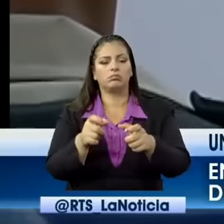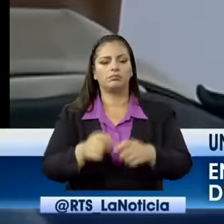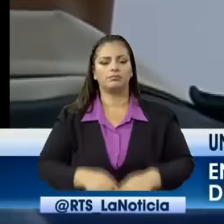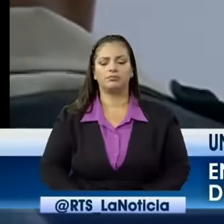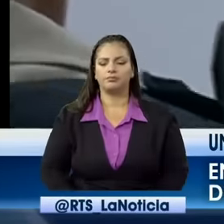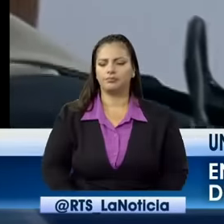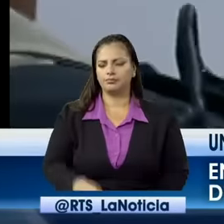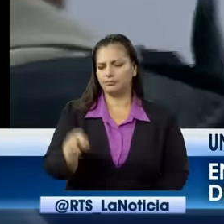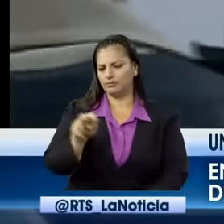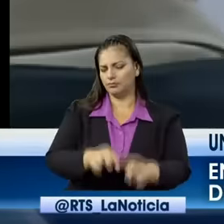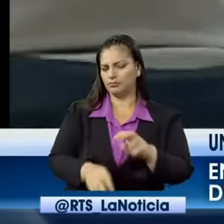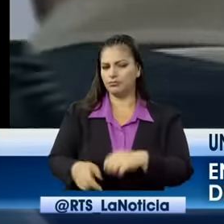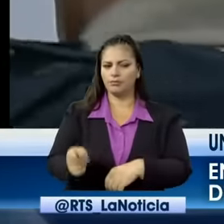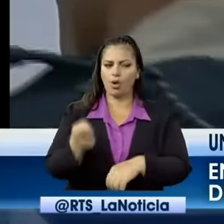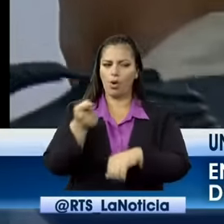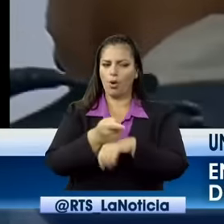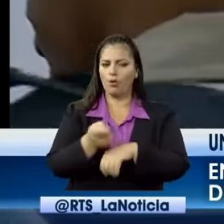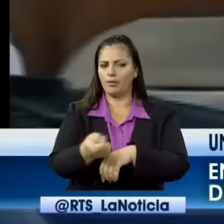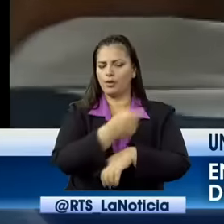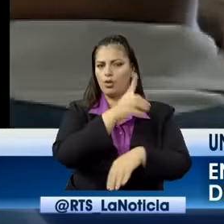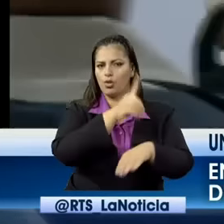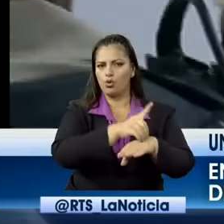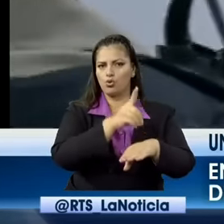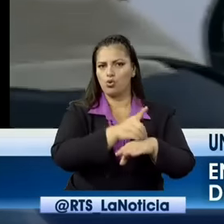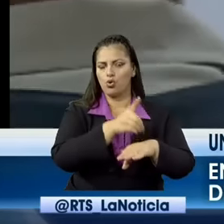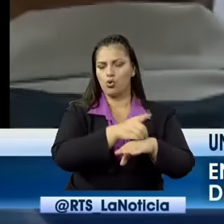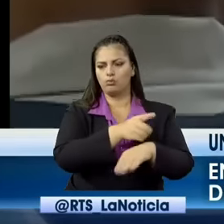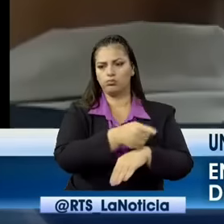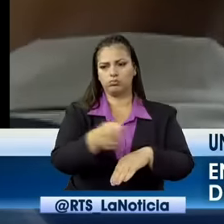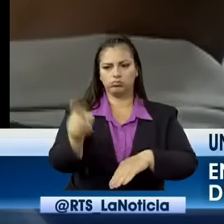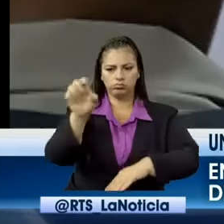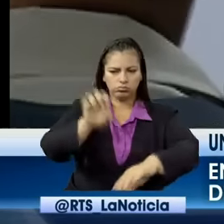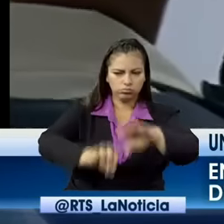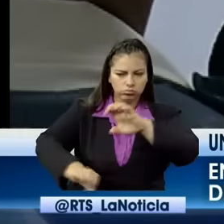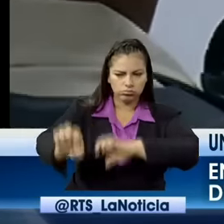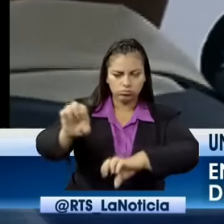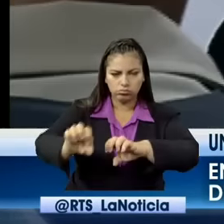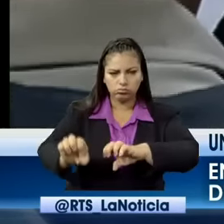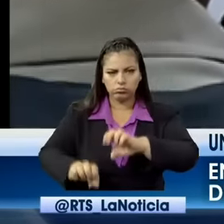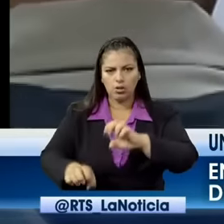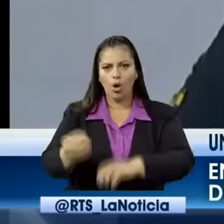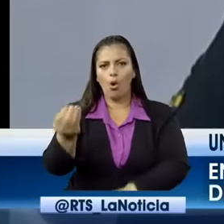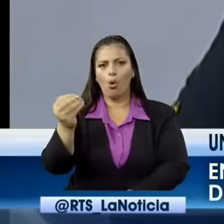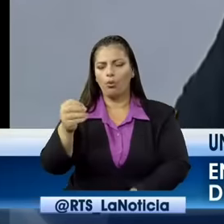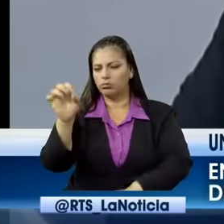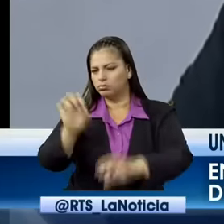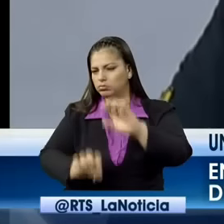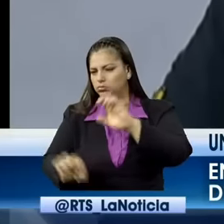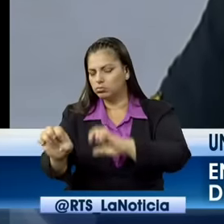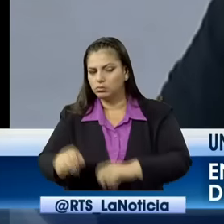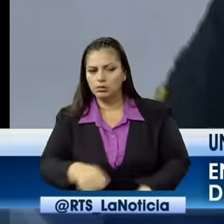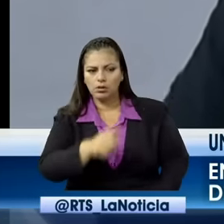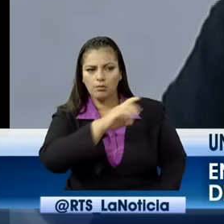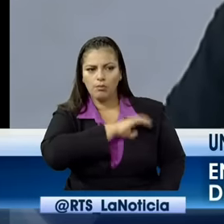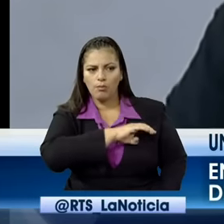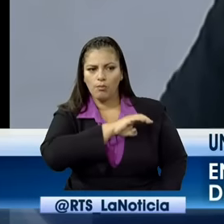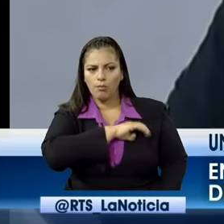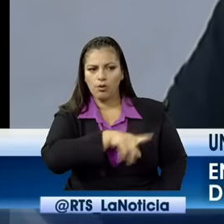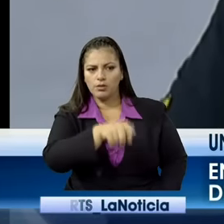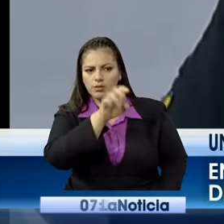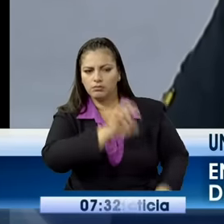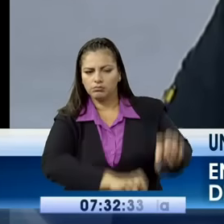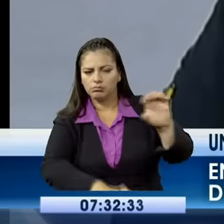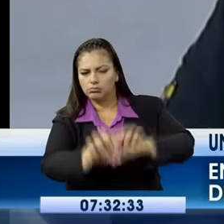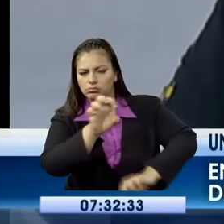le practiquen un reconocimiento médico tanto al civil herido como al uniformado podría ser un mal procedimiento policial